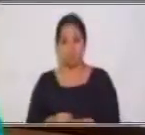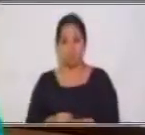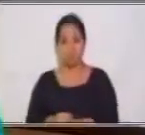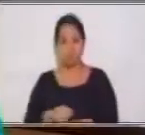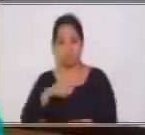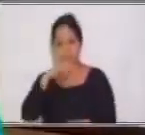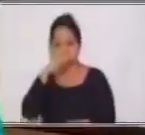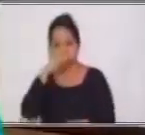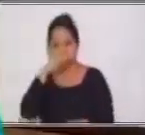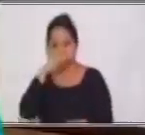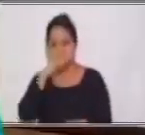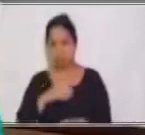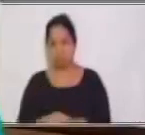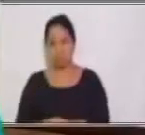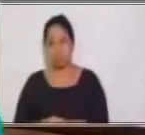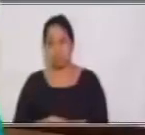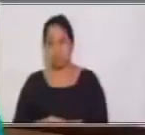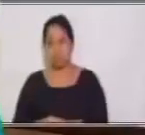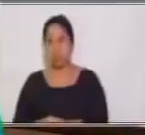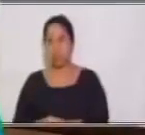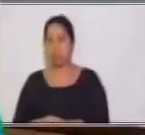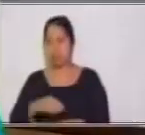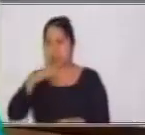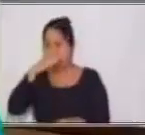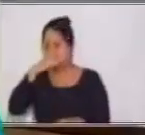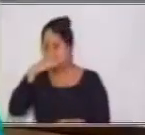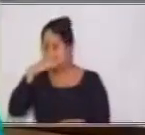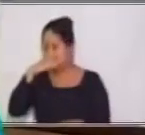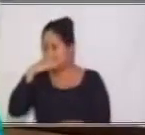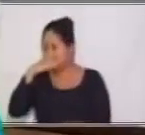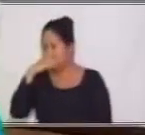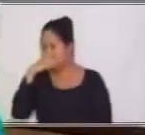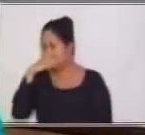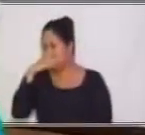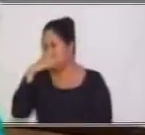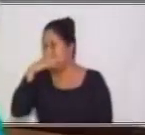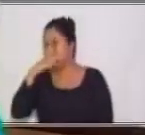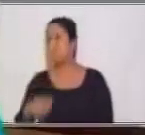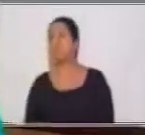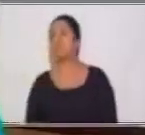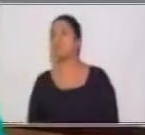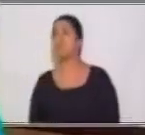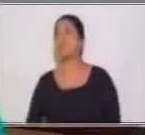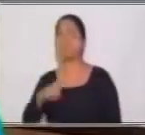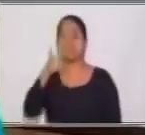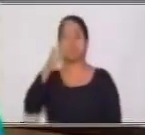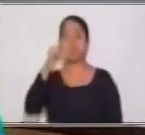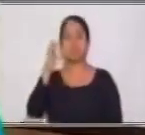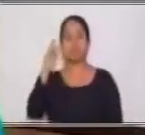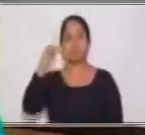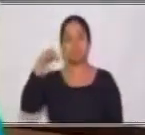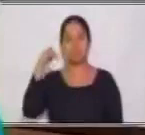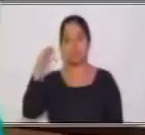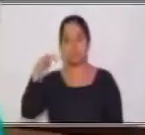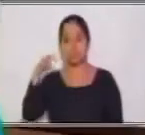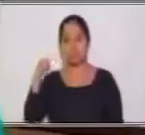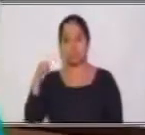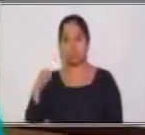Banguat, ¿sí? Banguat es la parte de la sílaba inicial de